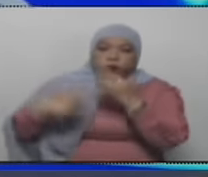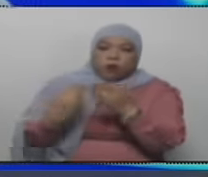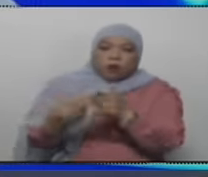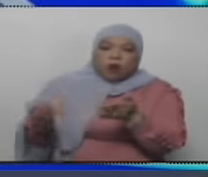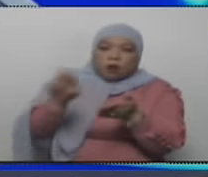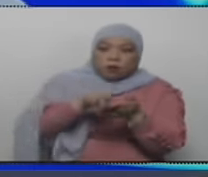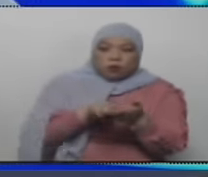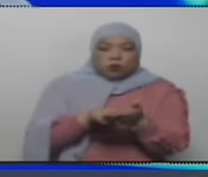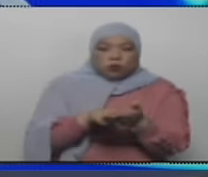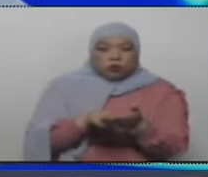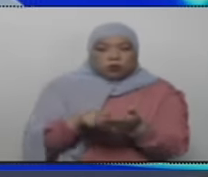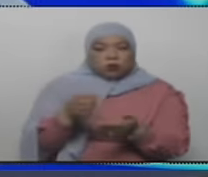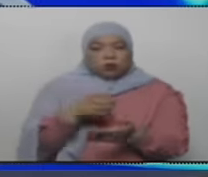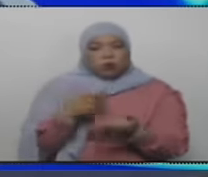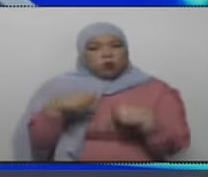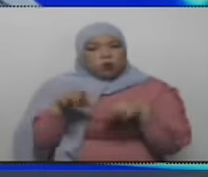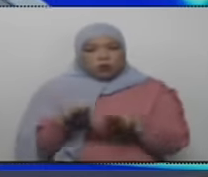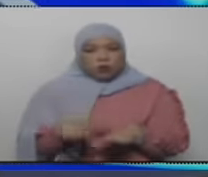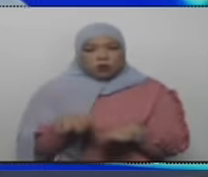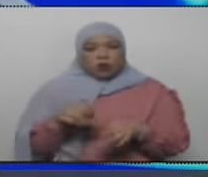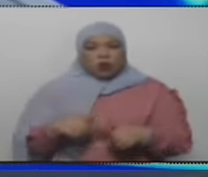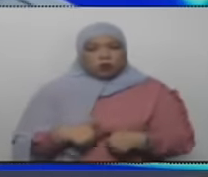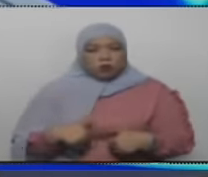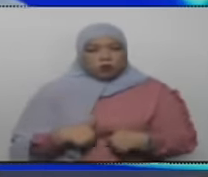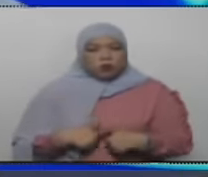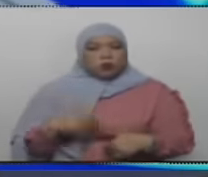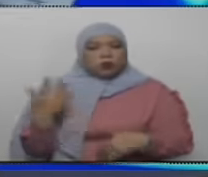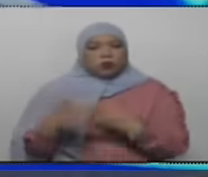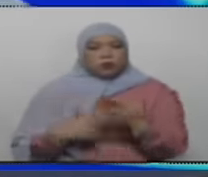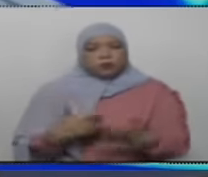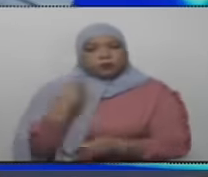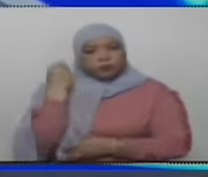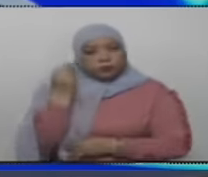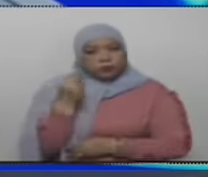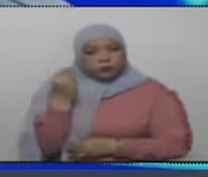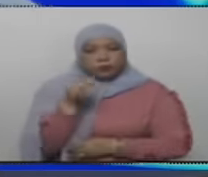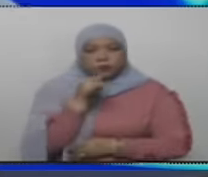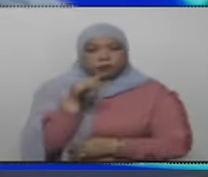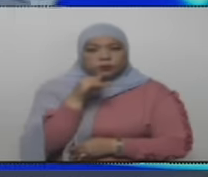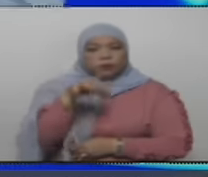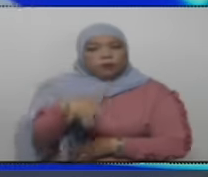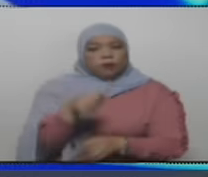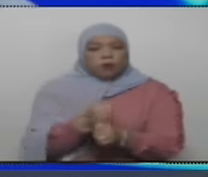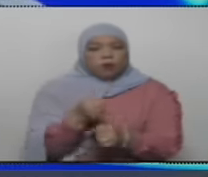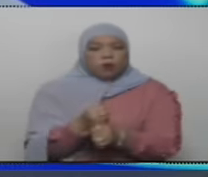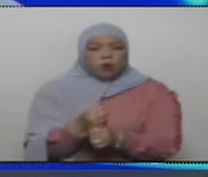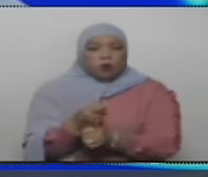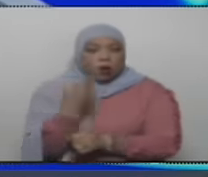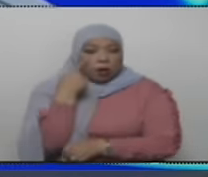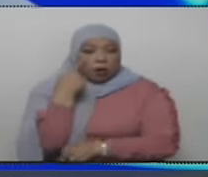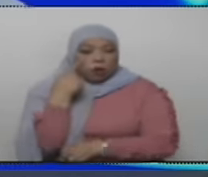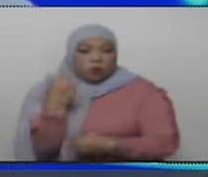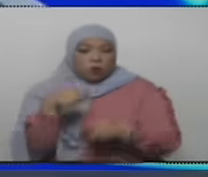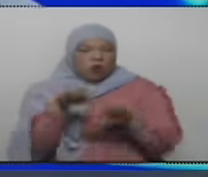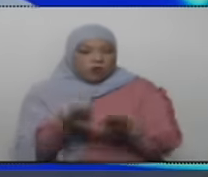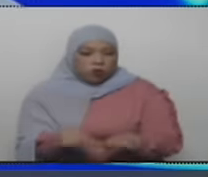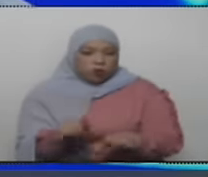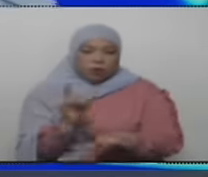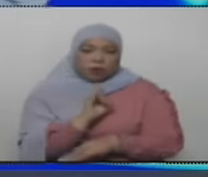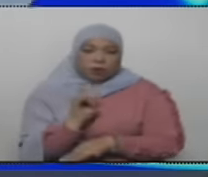repetitivos, no cesan en el empeño, y bueno, creen que el Estado se va a descuidar en algún momento. Diosdado,